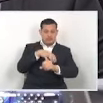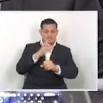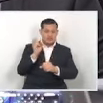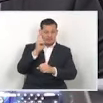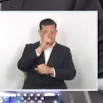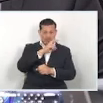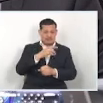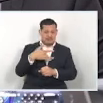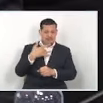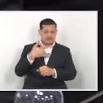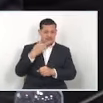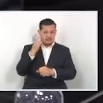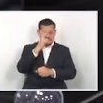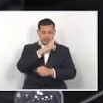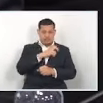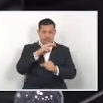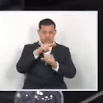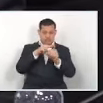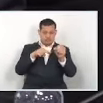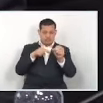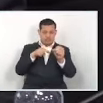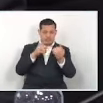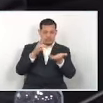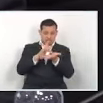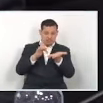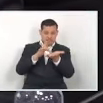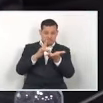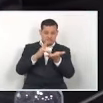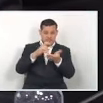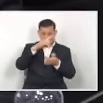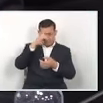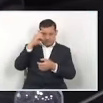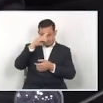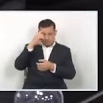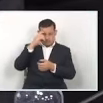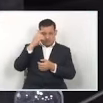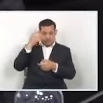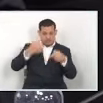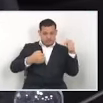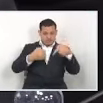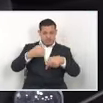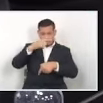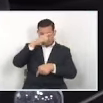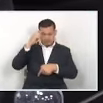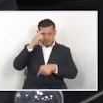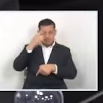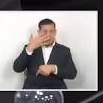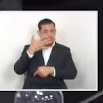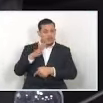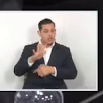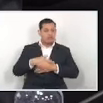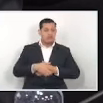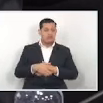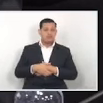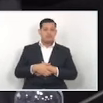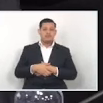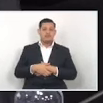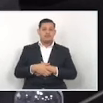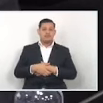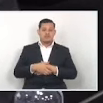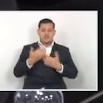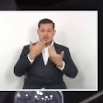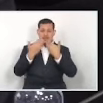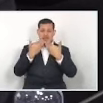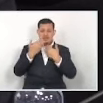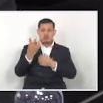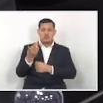raro, el precio más rentable para el productor. ¿Por qué? Te voy a poner un ejemplo clarísimo y te lo voy a poner